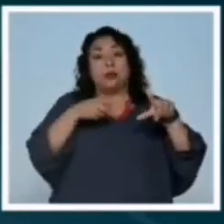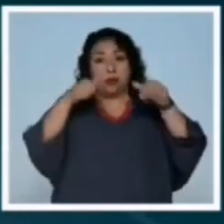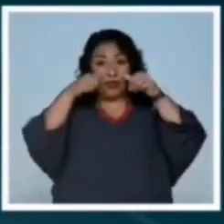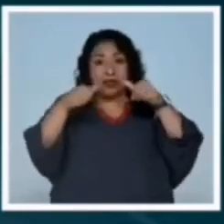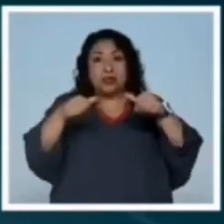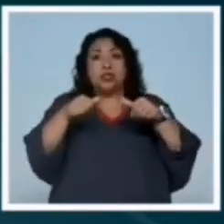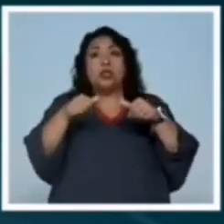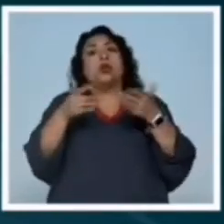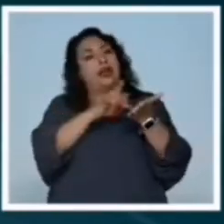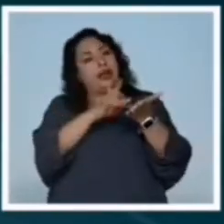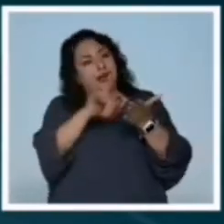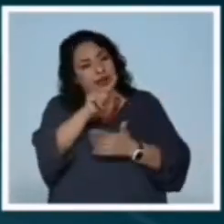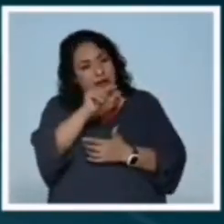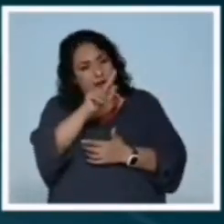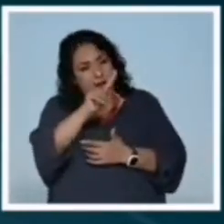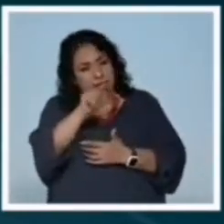en el mismo gracias alberto por traerlo a la mesa